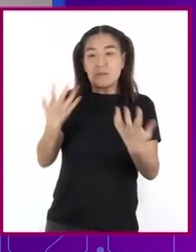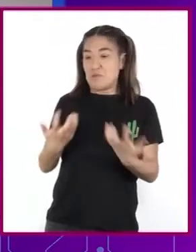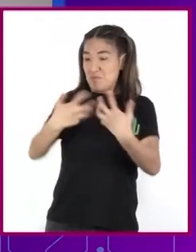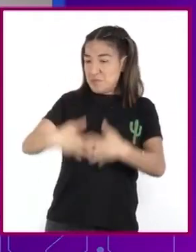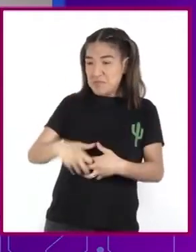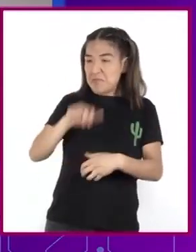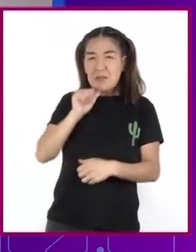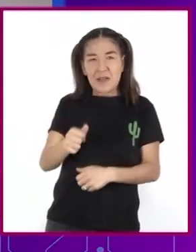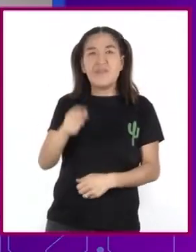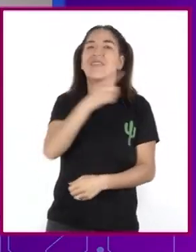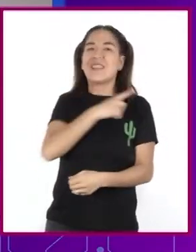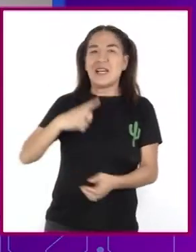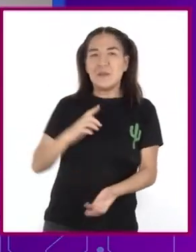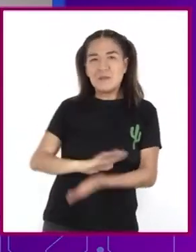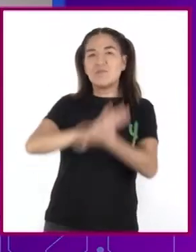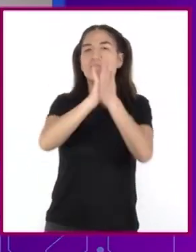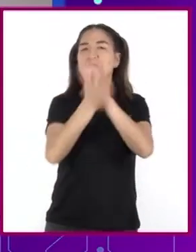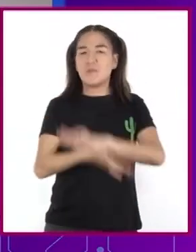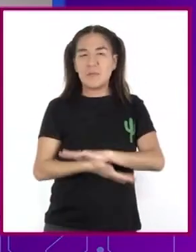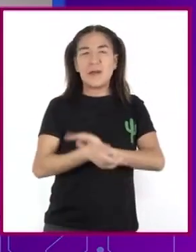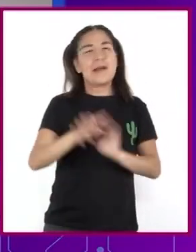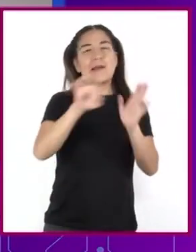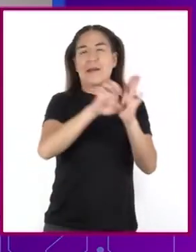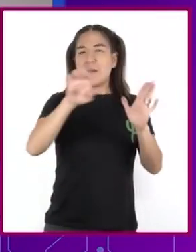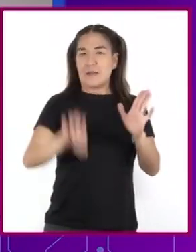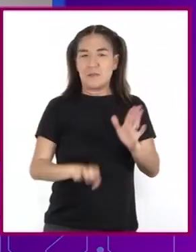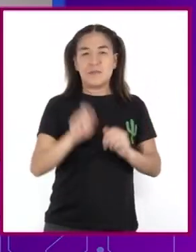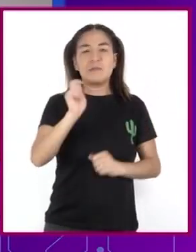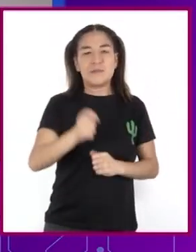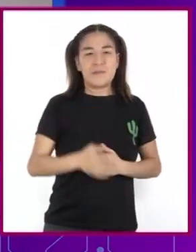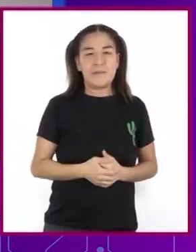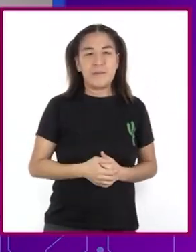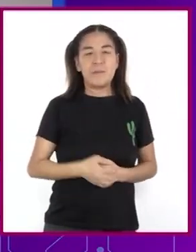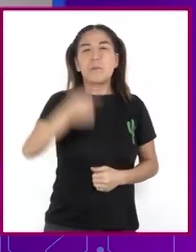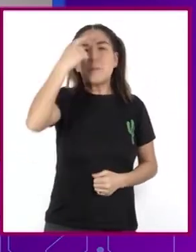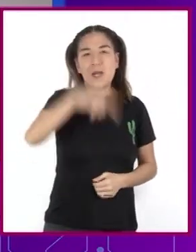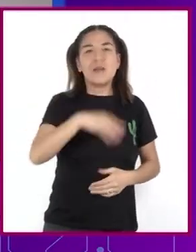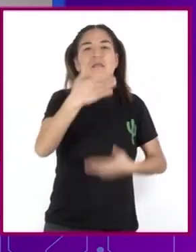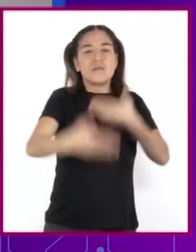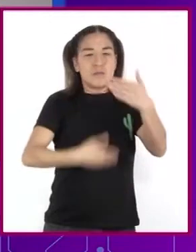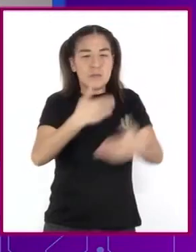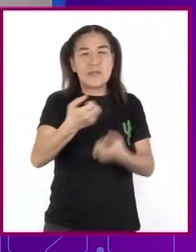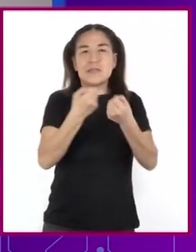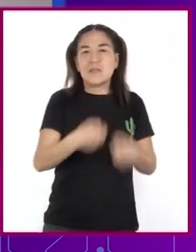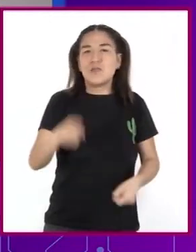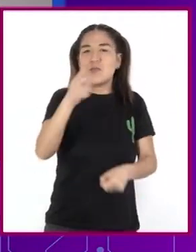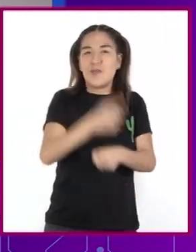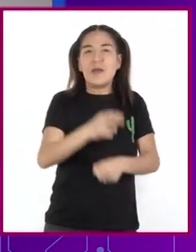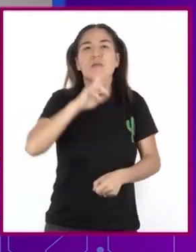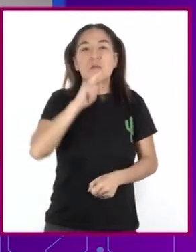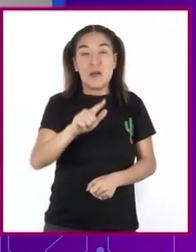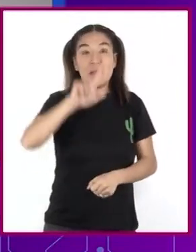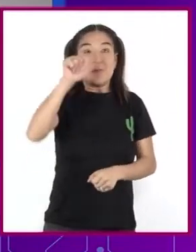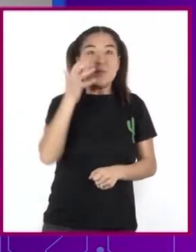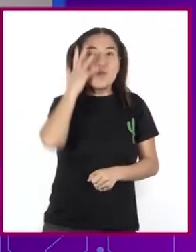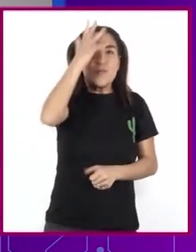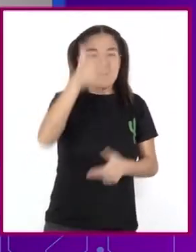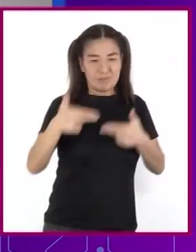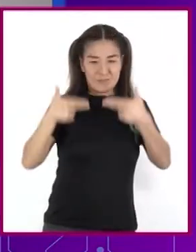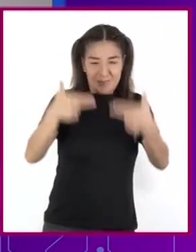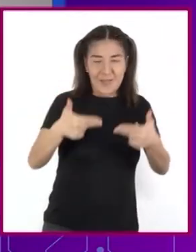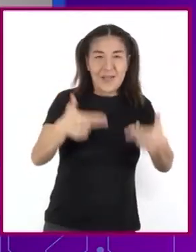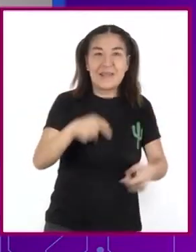transformarlas. Básicamente esto pues es con el afán de construir una sociedad mejor y heredarles a las siguientes